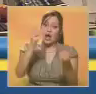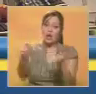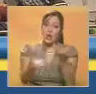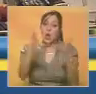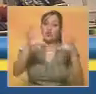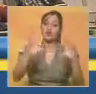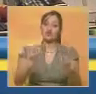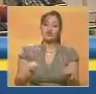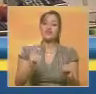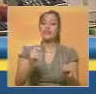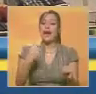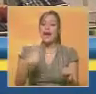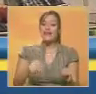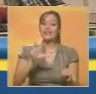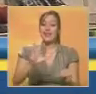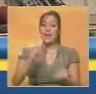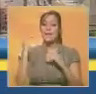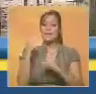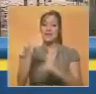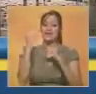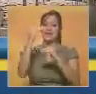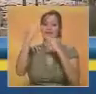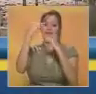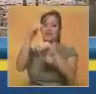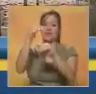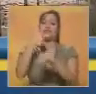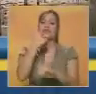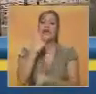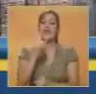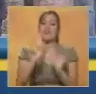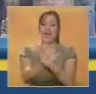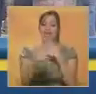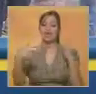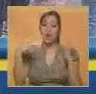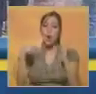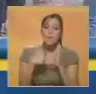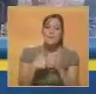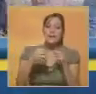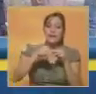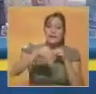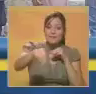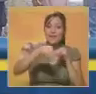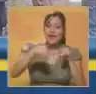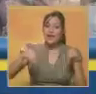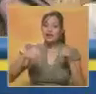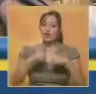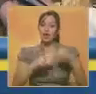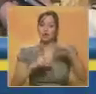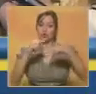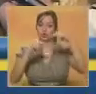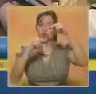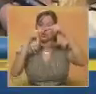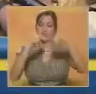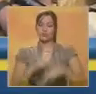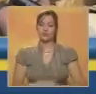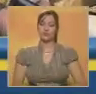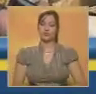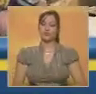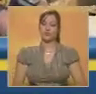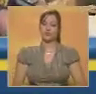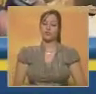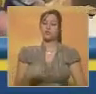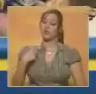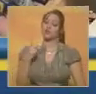llamas que consumieron tres pisos y aproximadamente 18000 Met de construcción y cuando nos